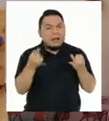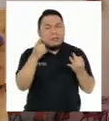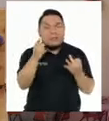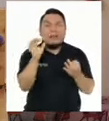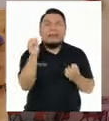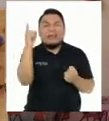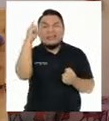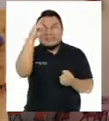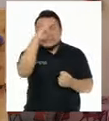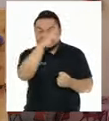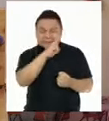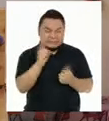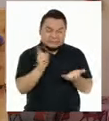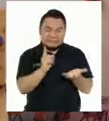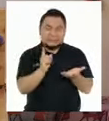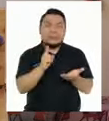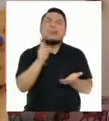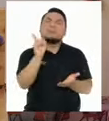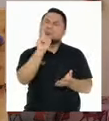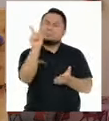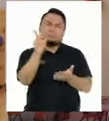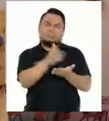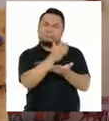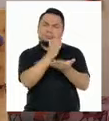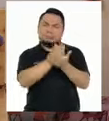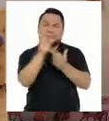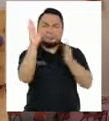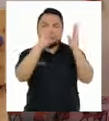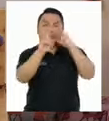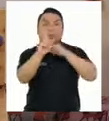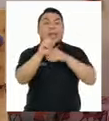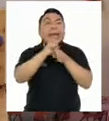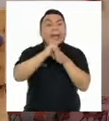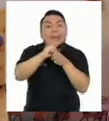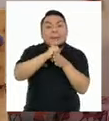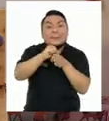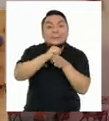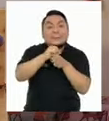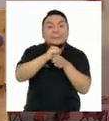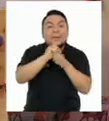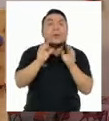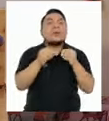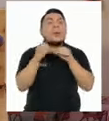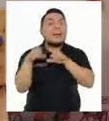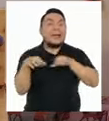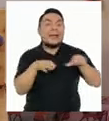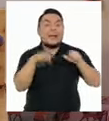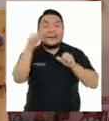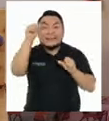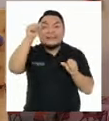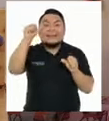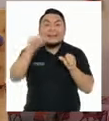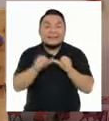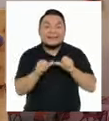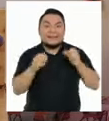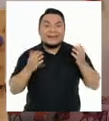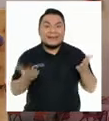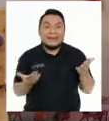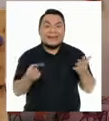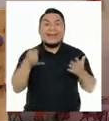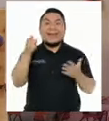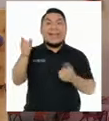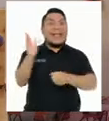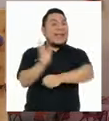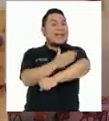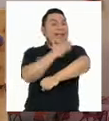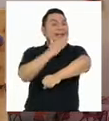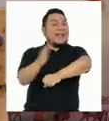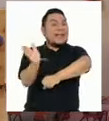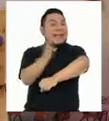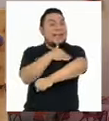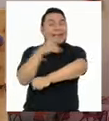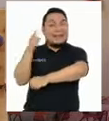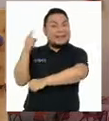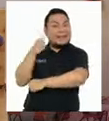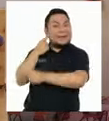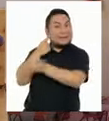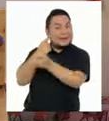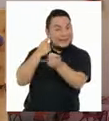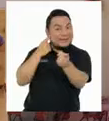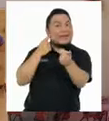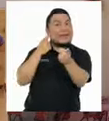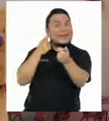consiguen, no se preocupen. Vamos a practicar cómo hacerlo recordándolo con esta canción.